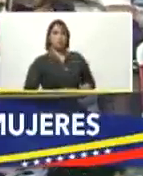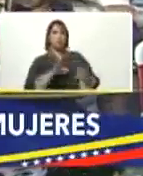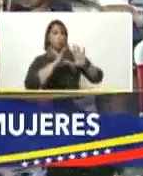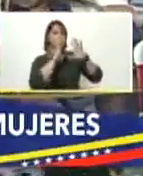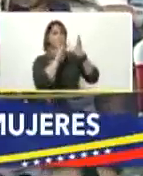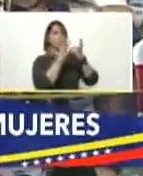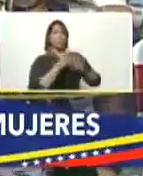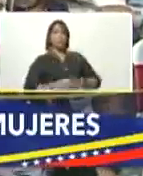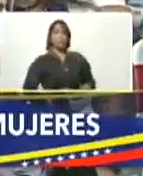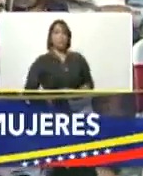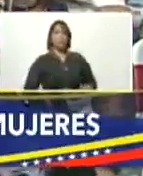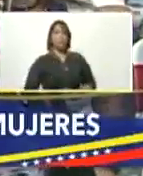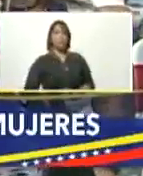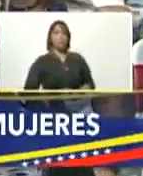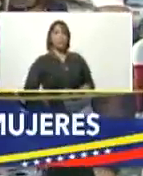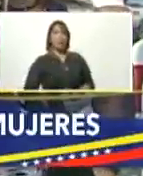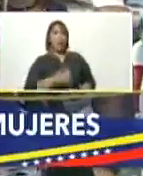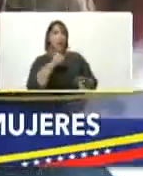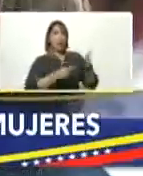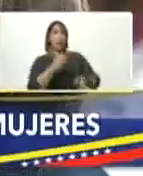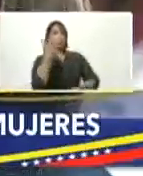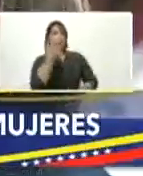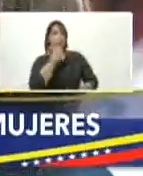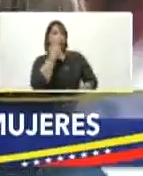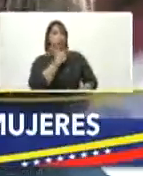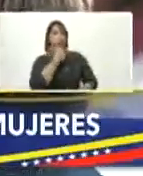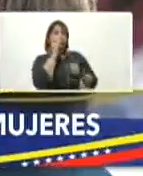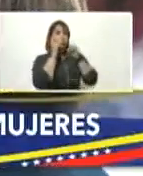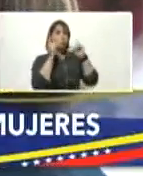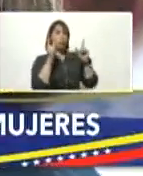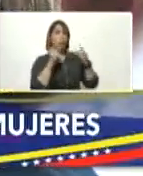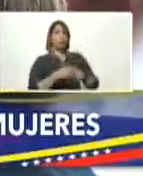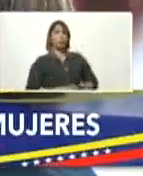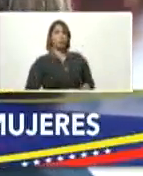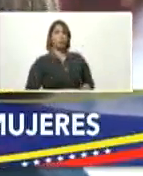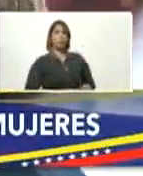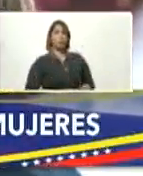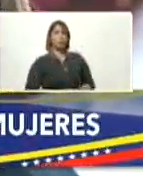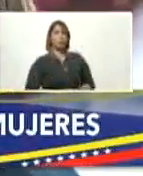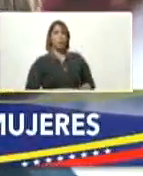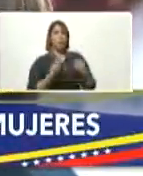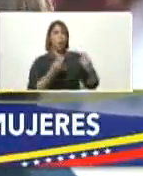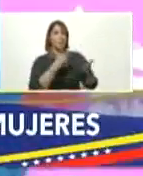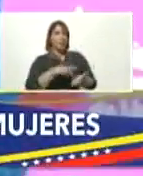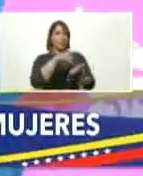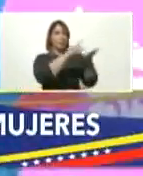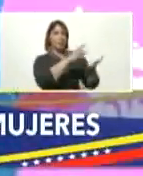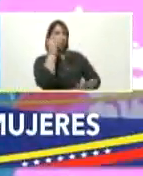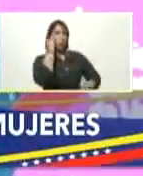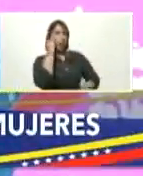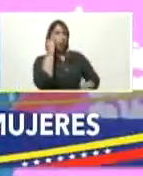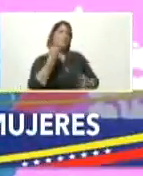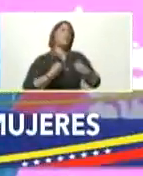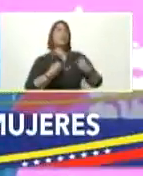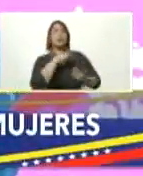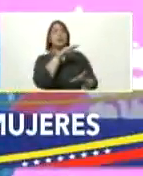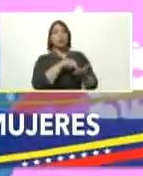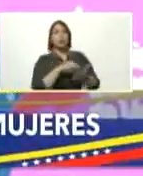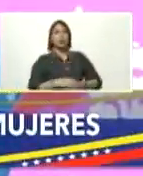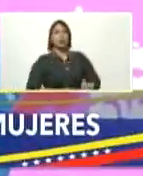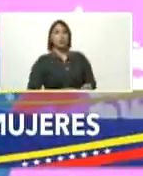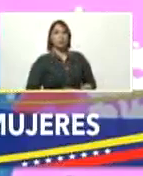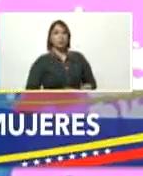del mundo. Eso es algo realmente impactante, es increíble la participación de la mujer en la vida nacional.